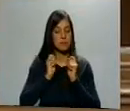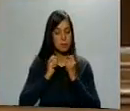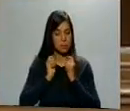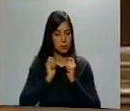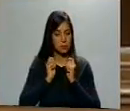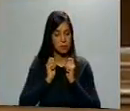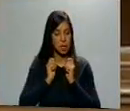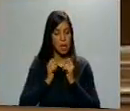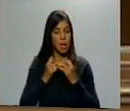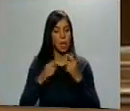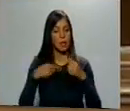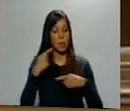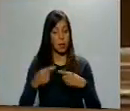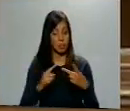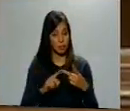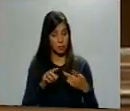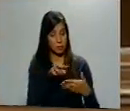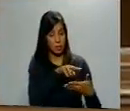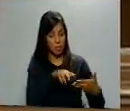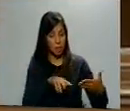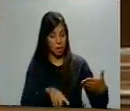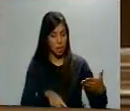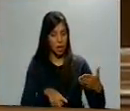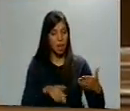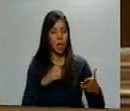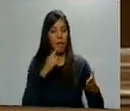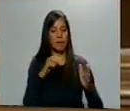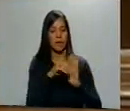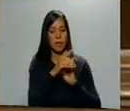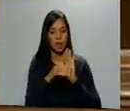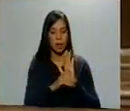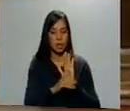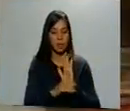pediría que lea la propuesta de decreto constituyente.